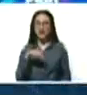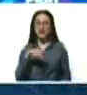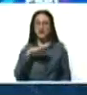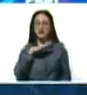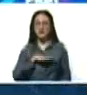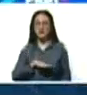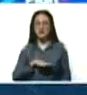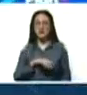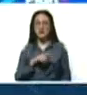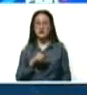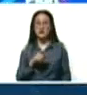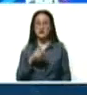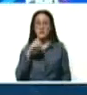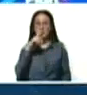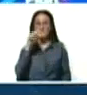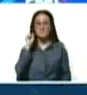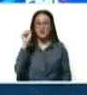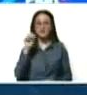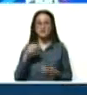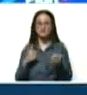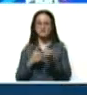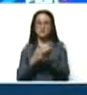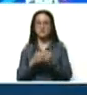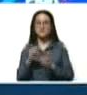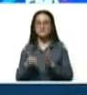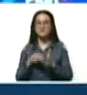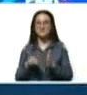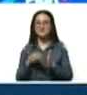Aquí está Nicolando respaldando al metro.